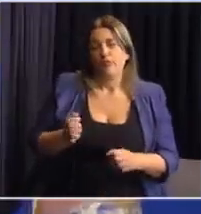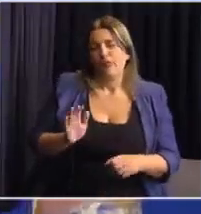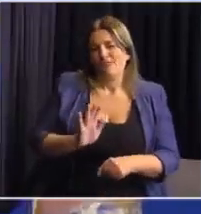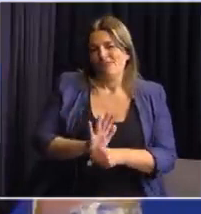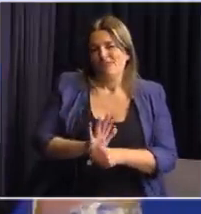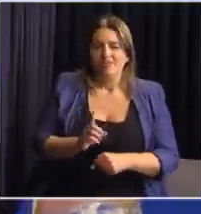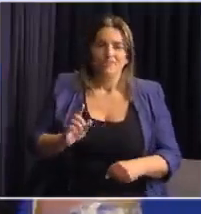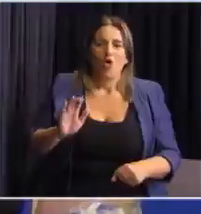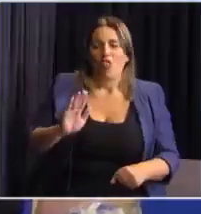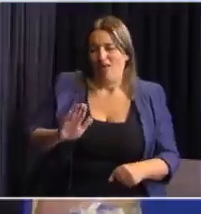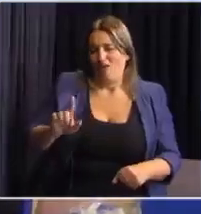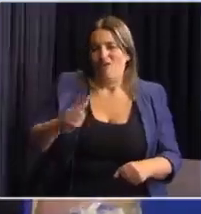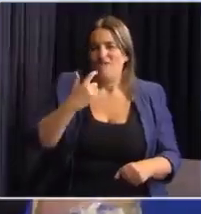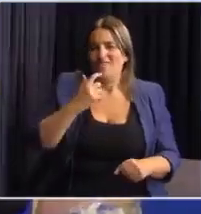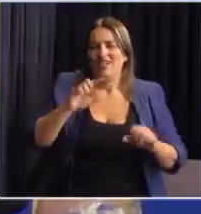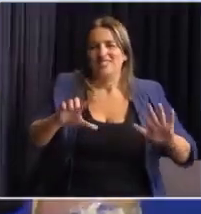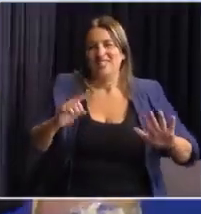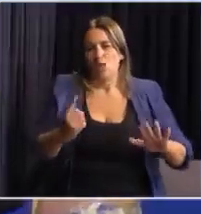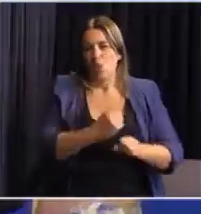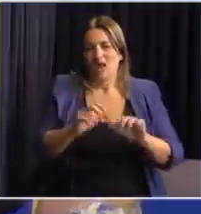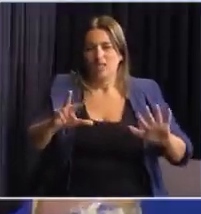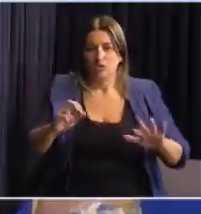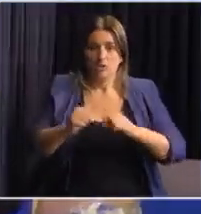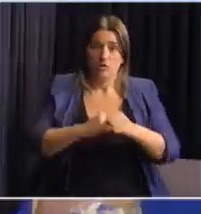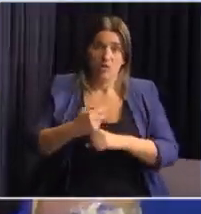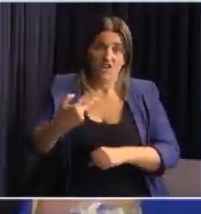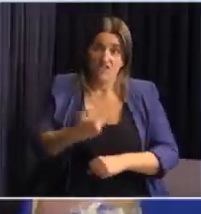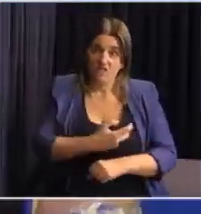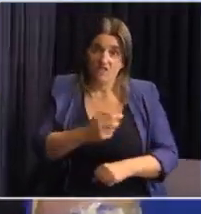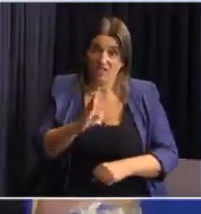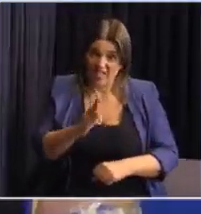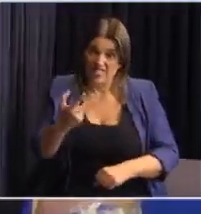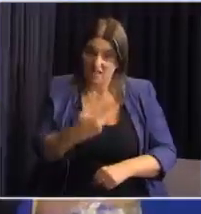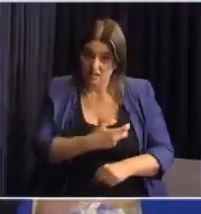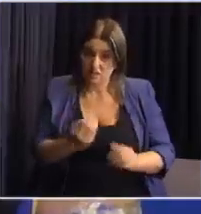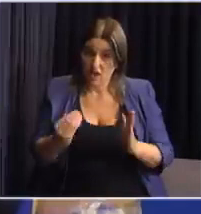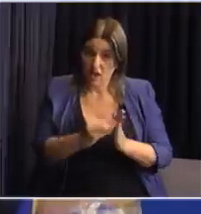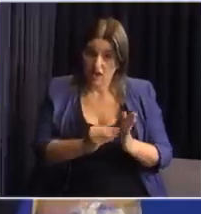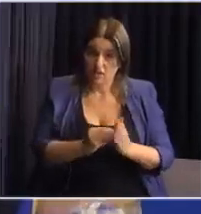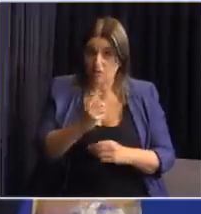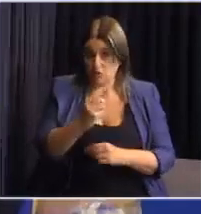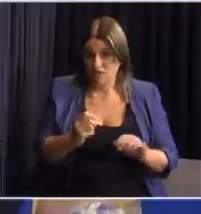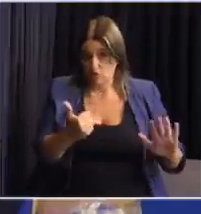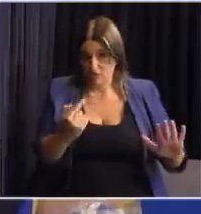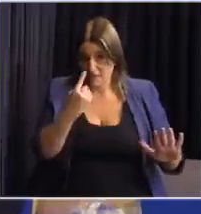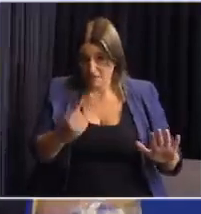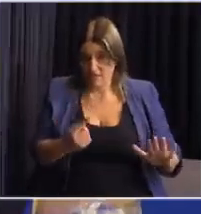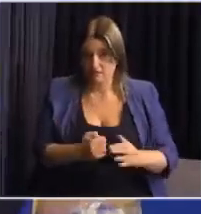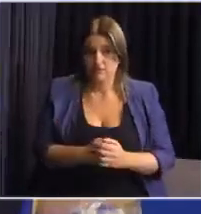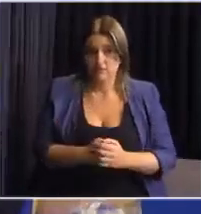las personas de 71, 79 años, que cuando tuvimos dosis de Pfizer para darle, las agendamos, es que pasó de 106.000 a